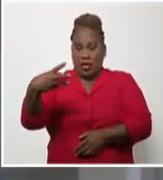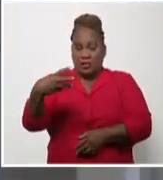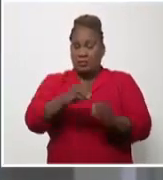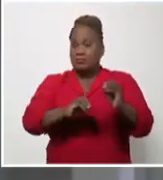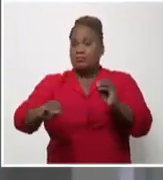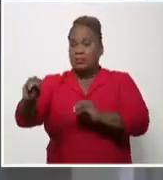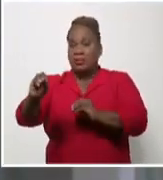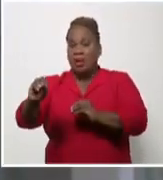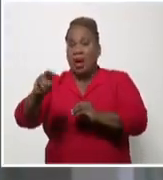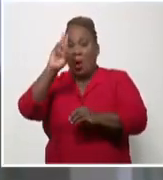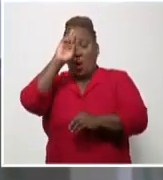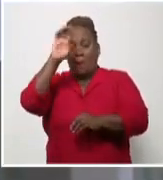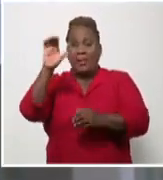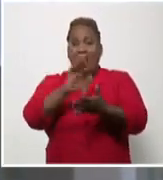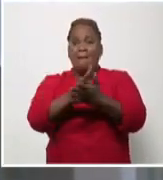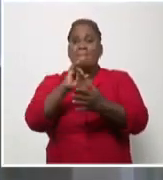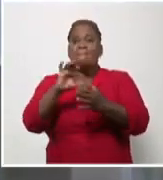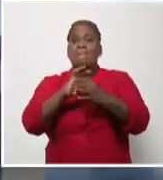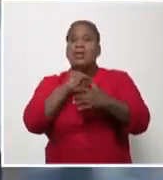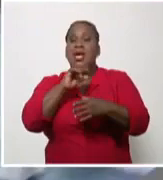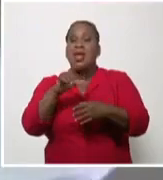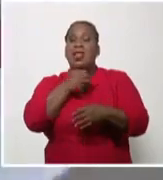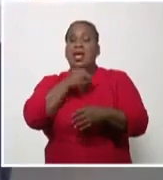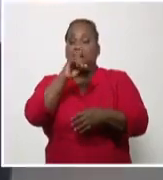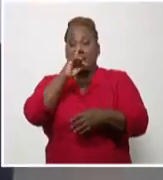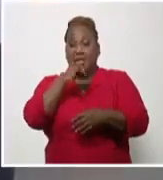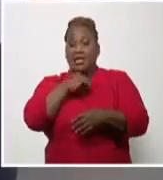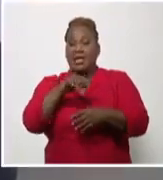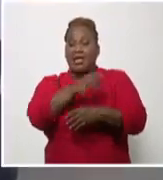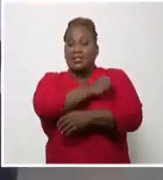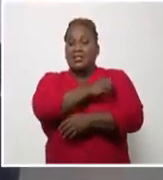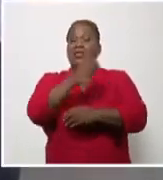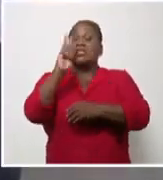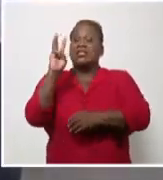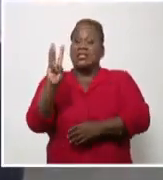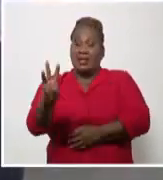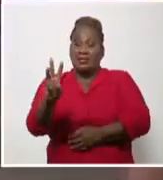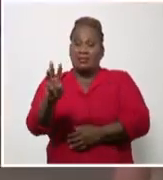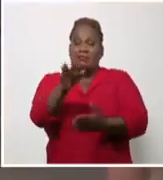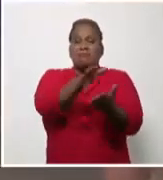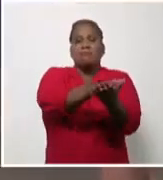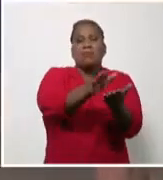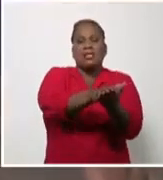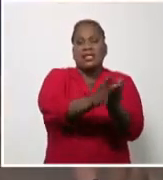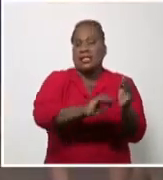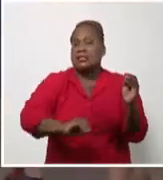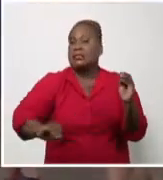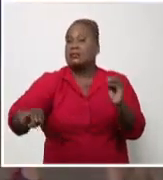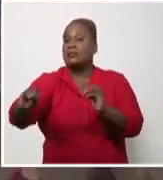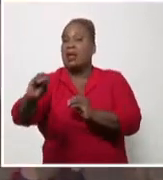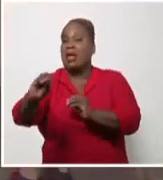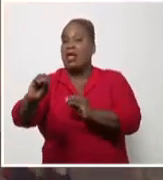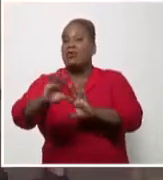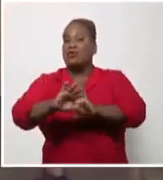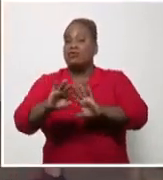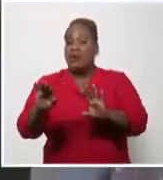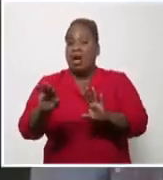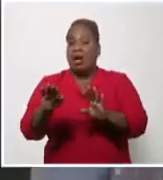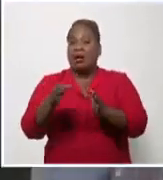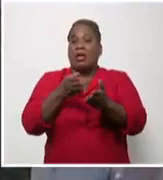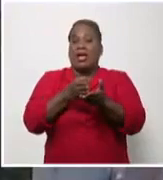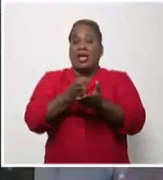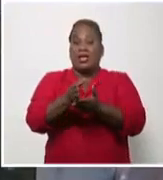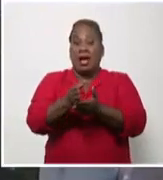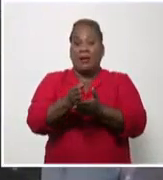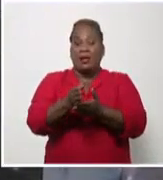enrique que ya están en miguel henrique y tres están pendientes de traslado que ya estaban estabilizándose porque eran pacientes